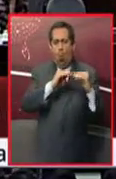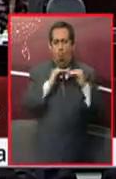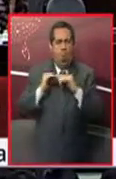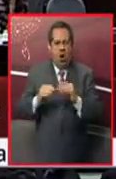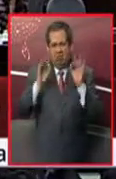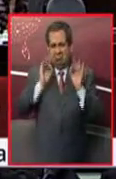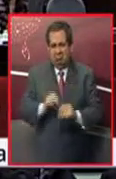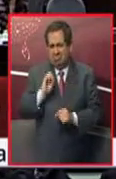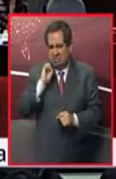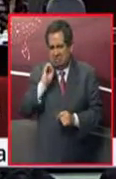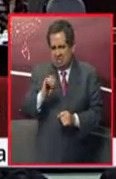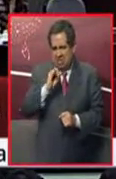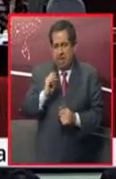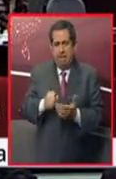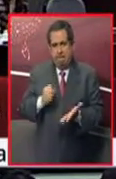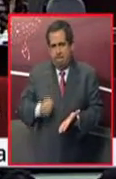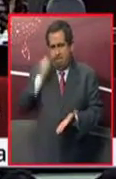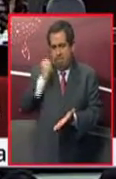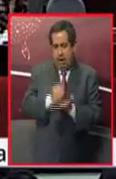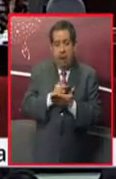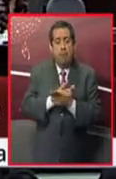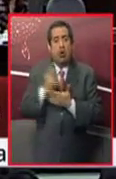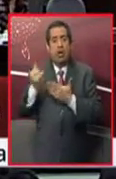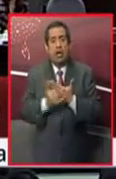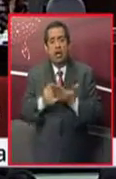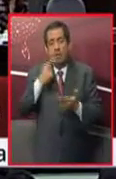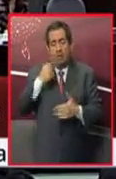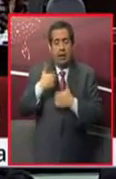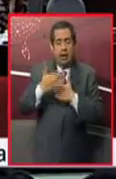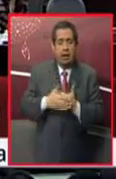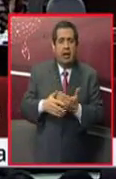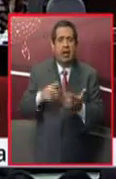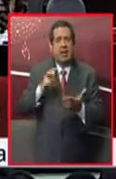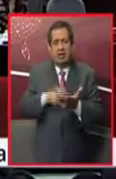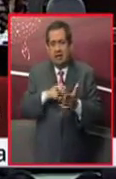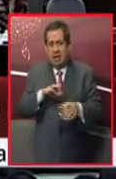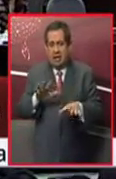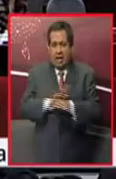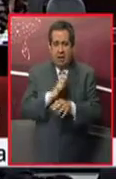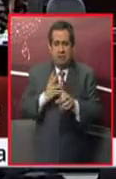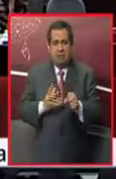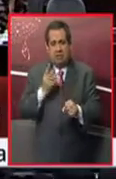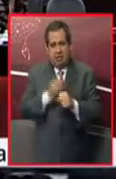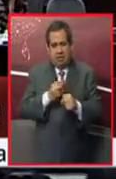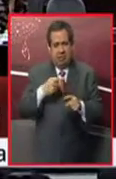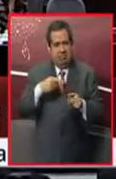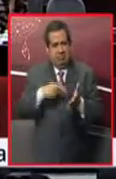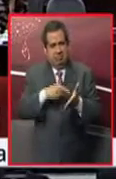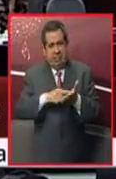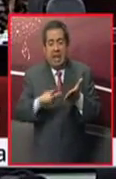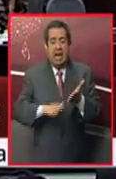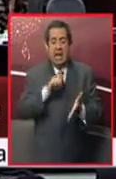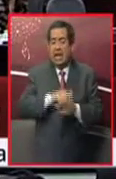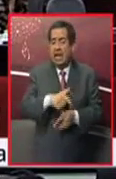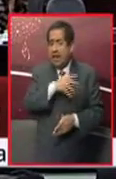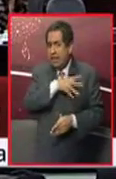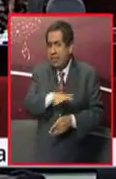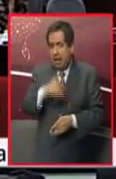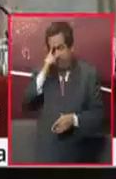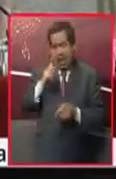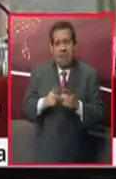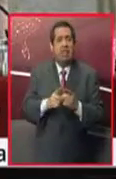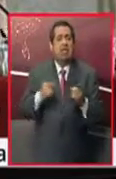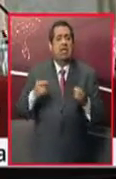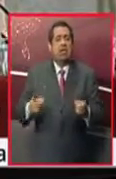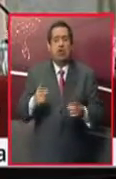presentes, el proyecto de decreto por el que se reforman y adicionan diversas disposiciones de la Ley General de